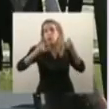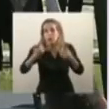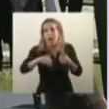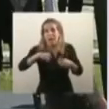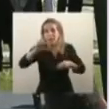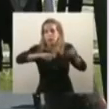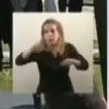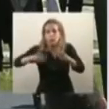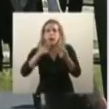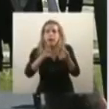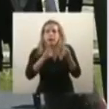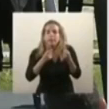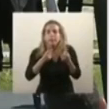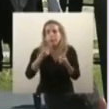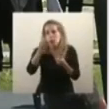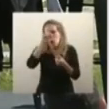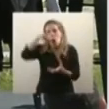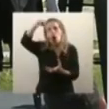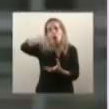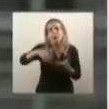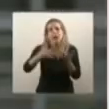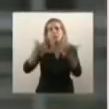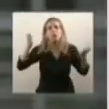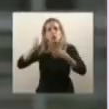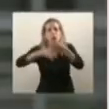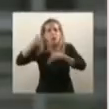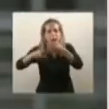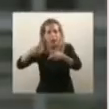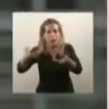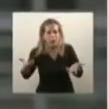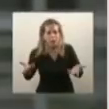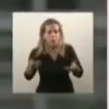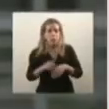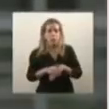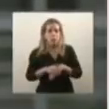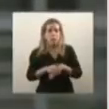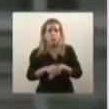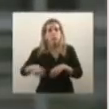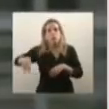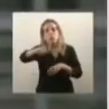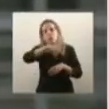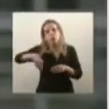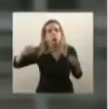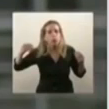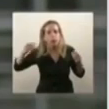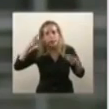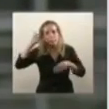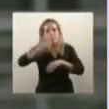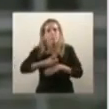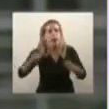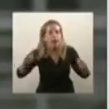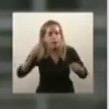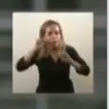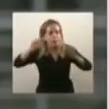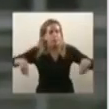Una serie de medidas, una idea, ¿ok? Hasta ahora todo lo que se tiró fueron curitas mal puestas sobre